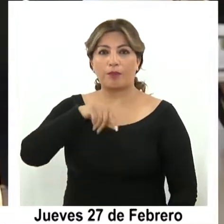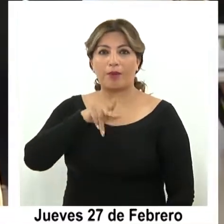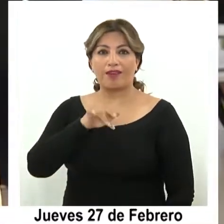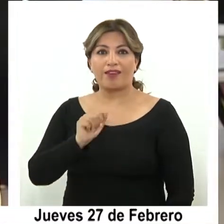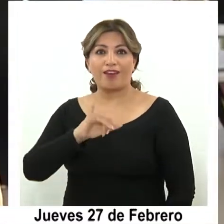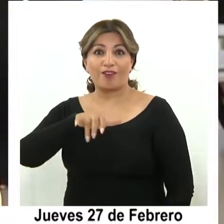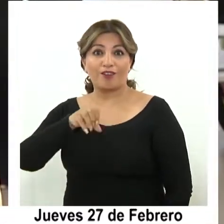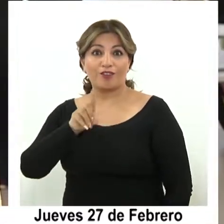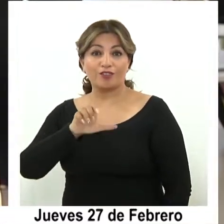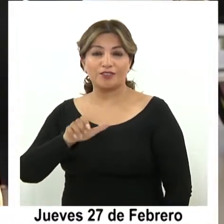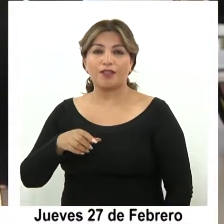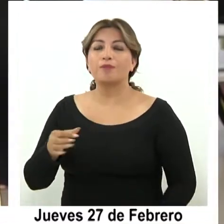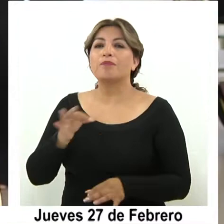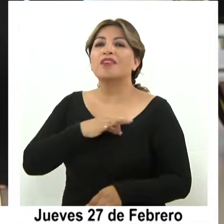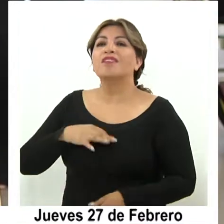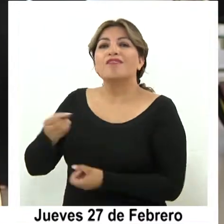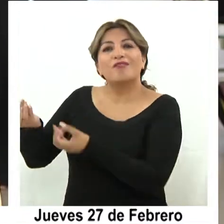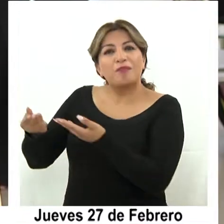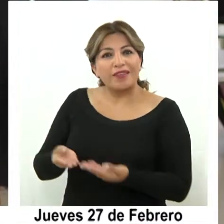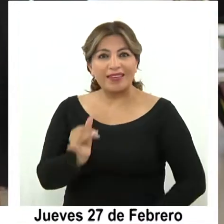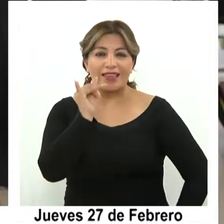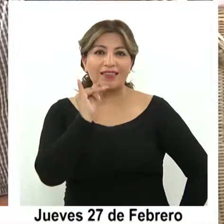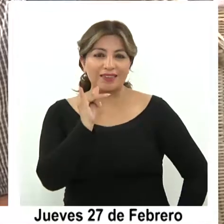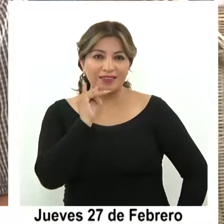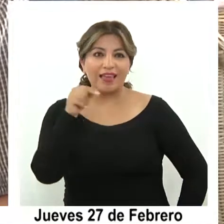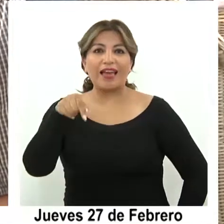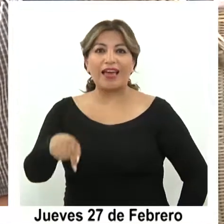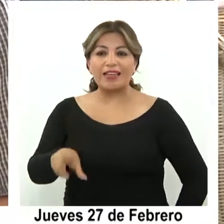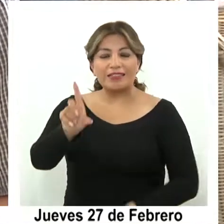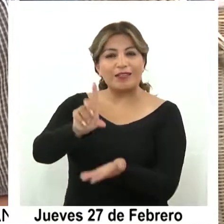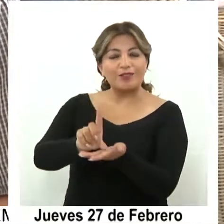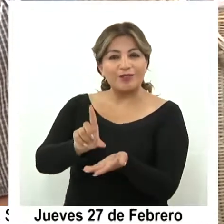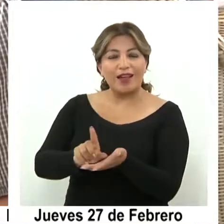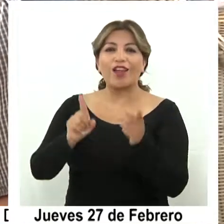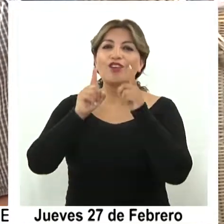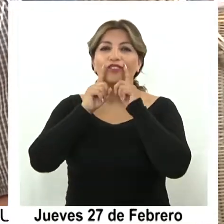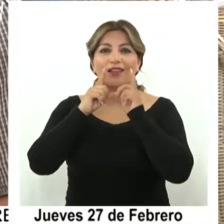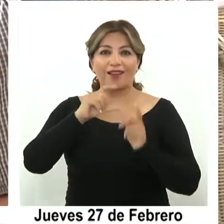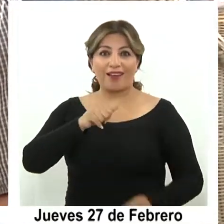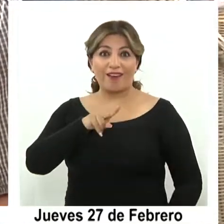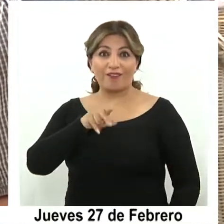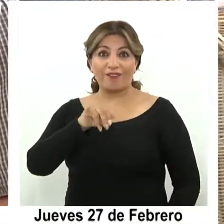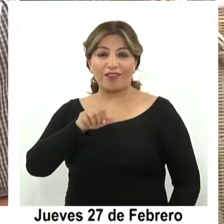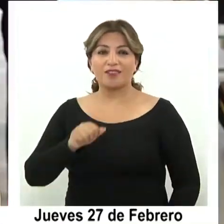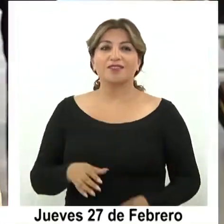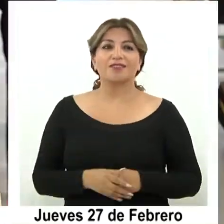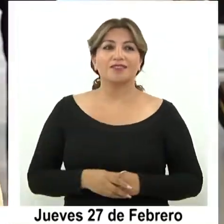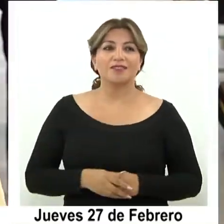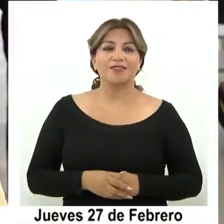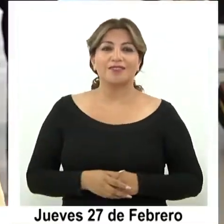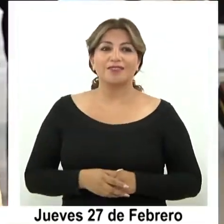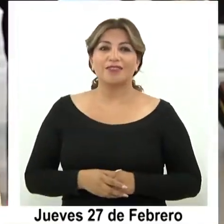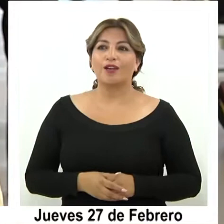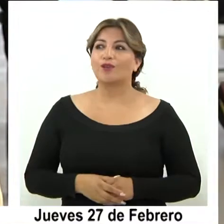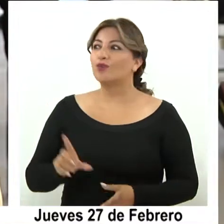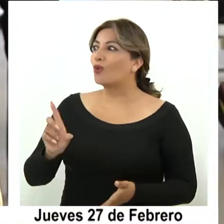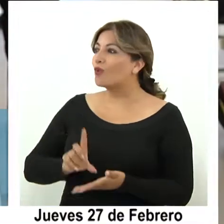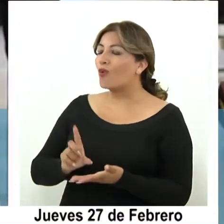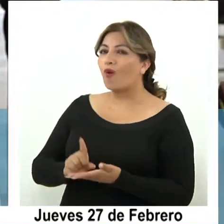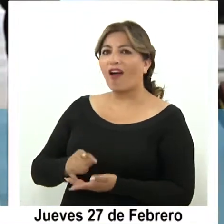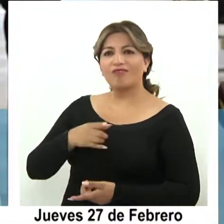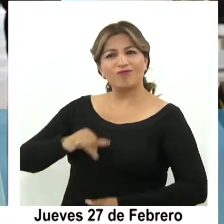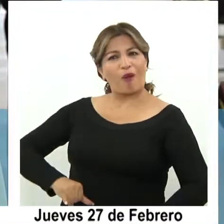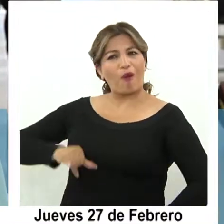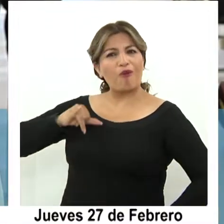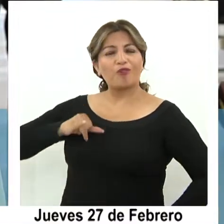María José Saldívar. Ministra, bienvenida a nuestra ciudad y a este set aquí en el hotel. Pucha, un set aquí